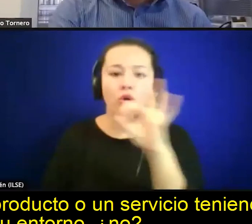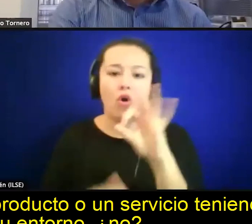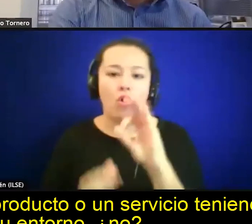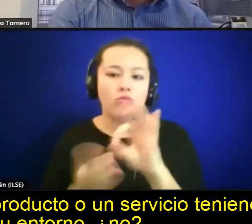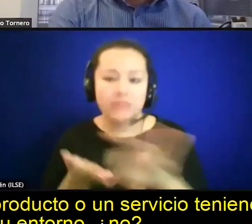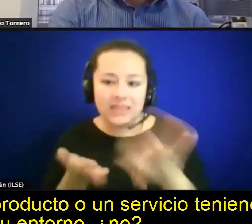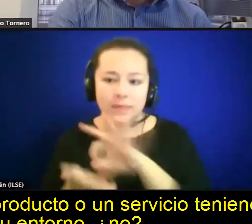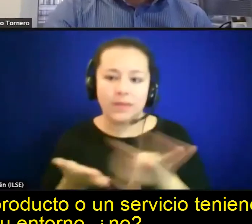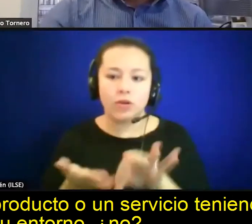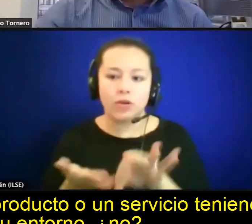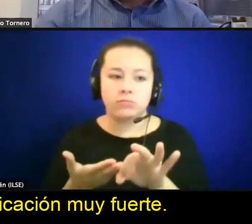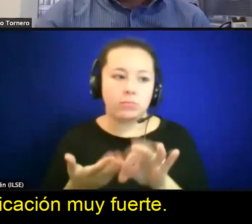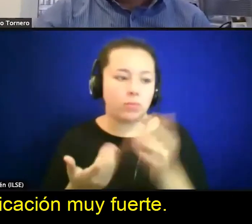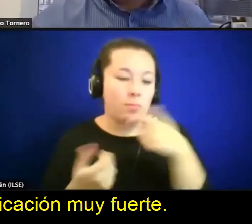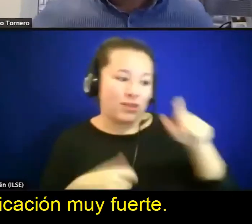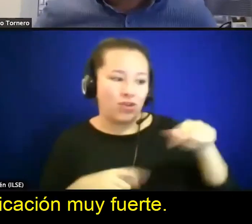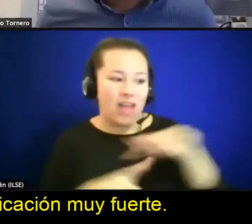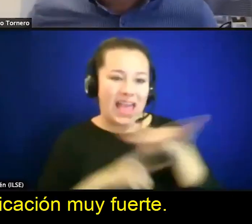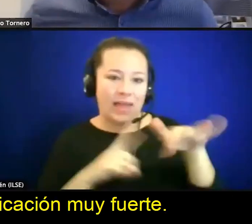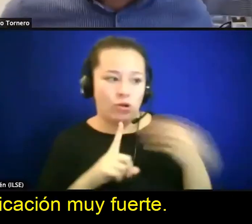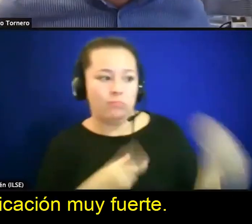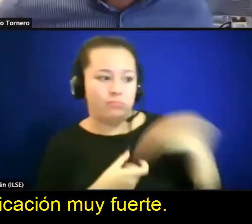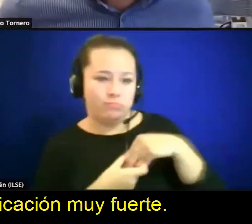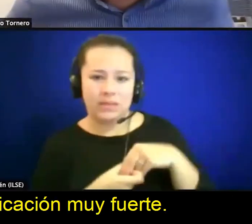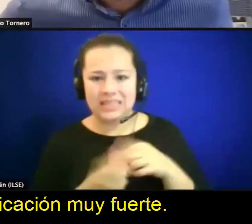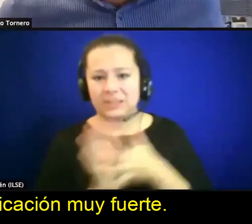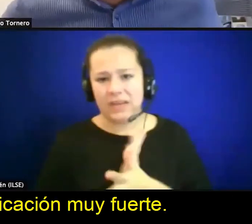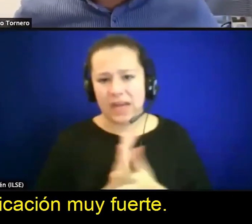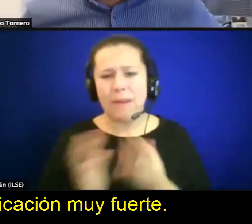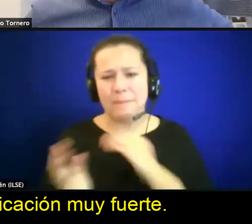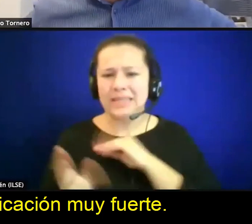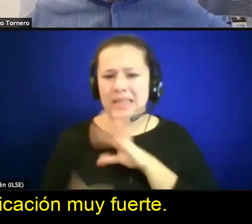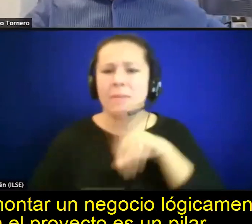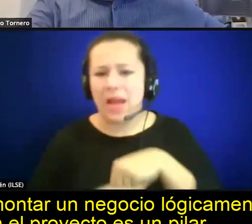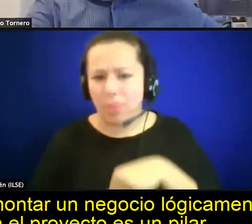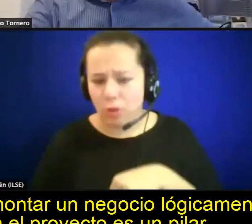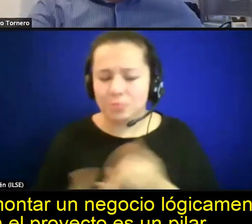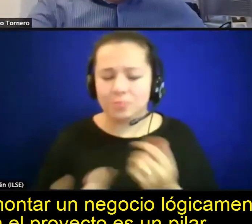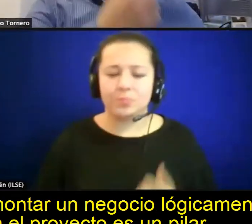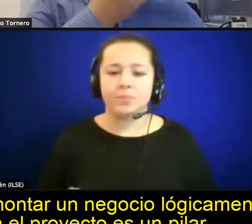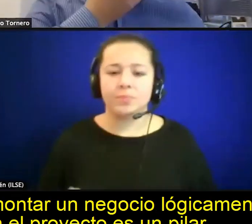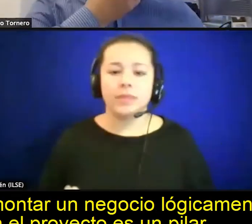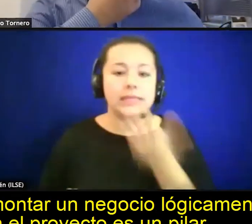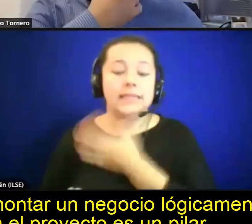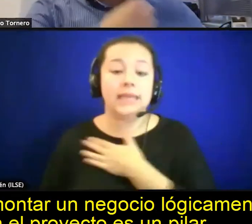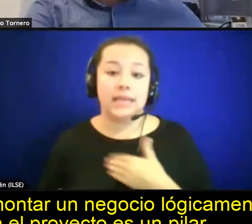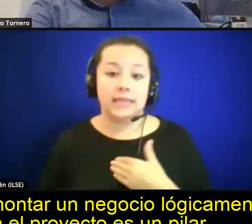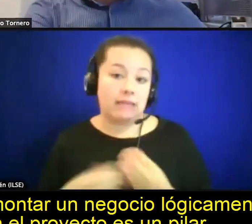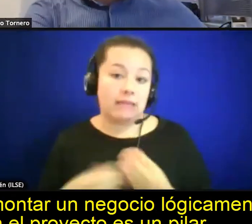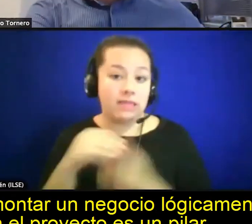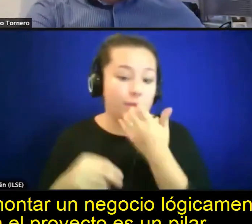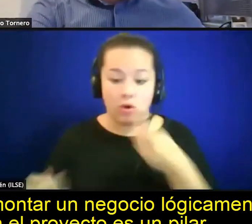alguien de su entorno, ¿no? Es decir, hay una implicación muy fuerte. En este sentido, bueno, pues cuando se quiere montar un negocio, lógicamente